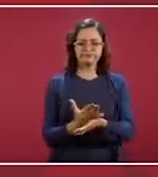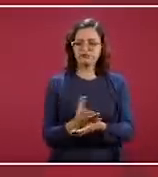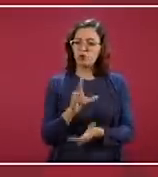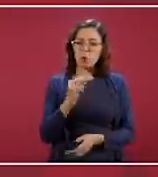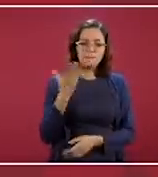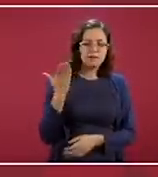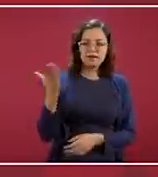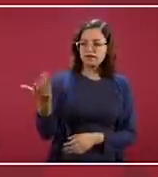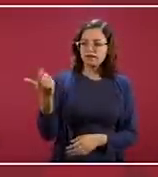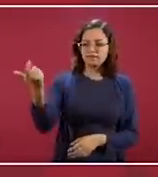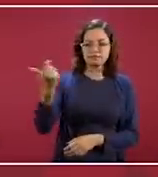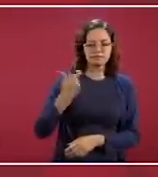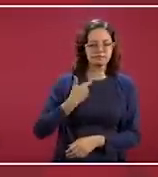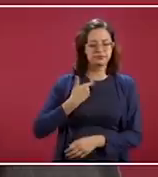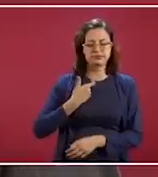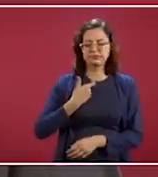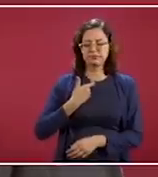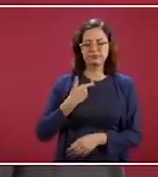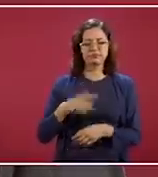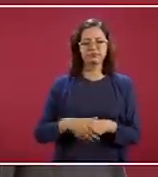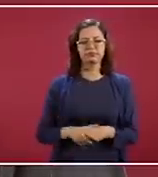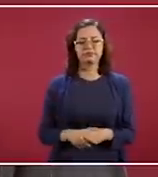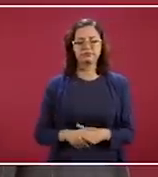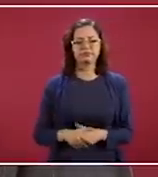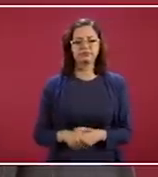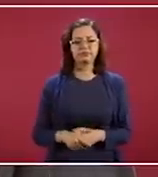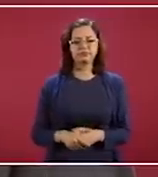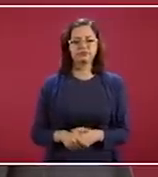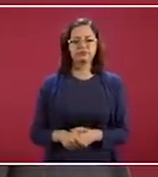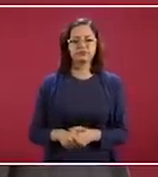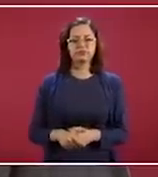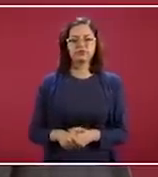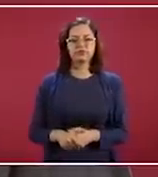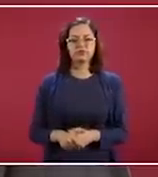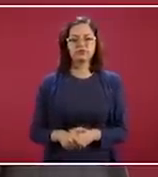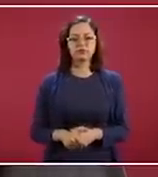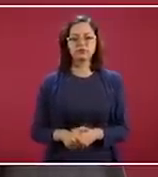extorsión. Y estamos por